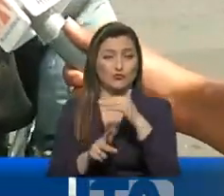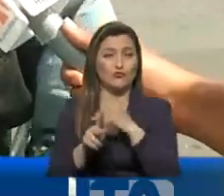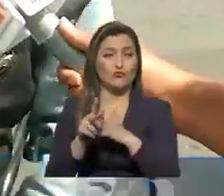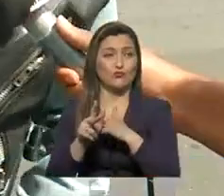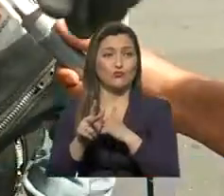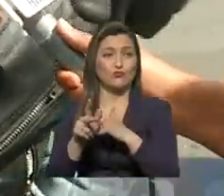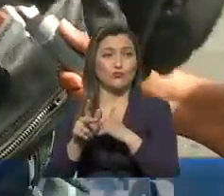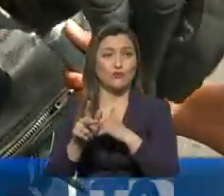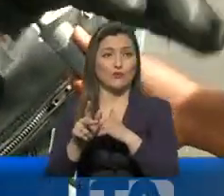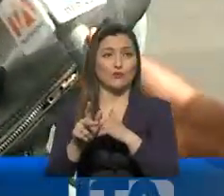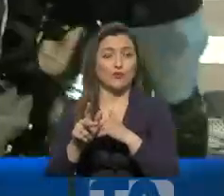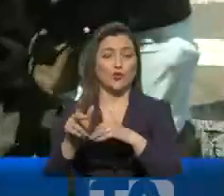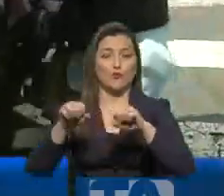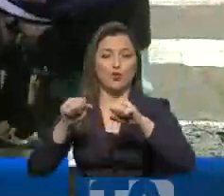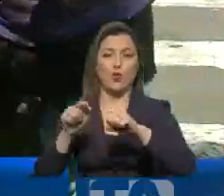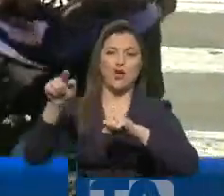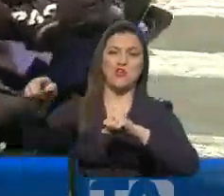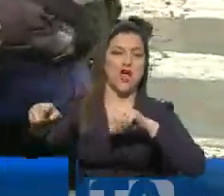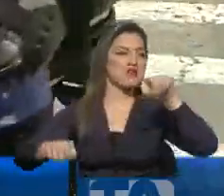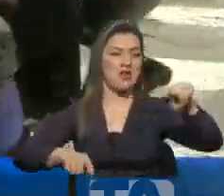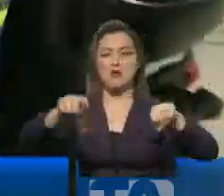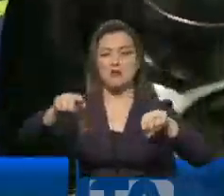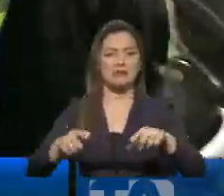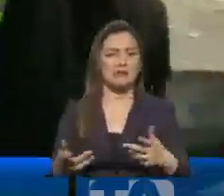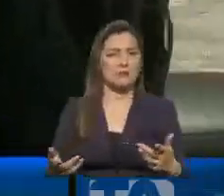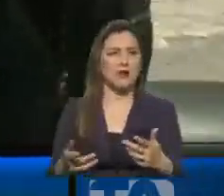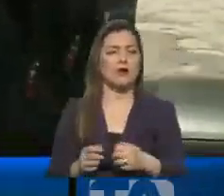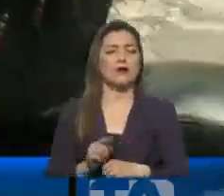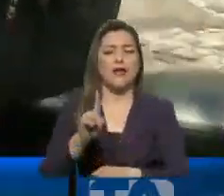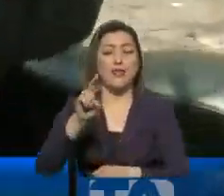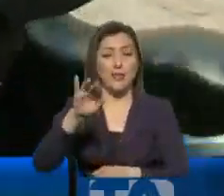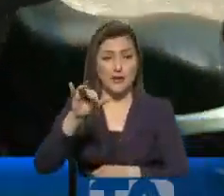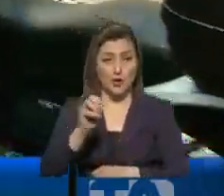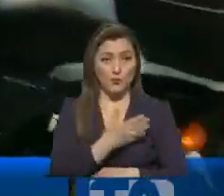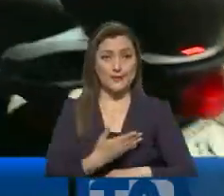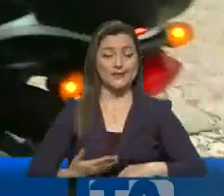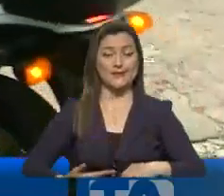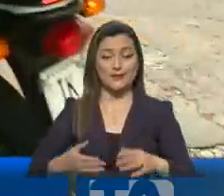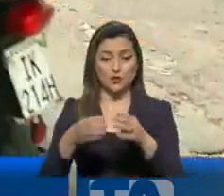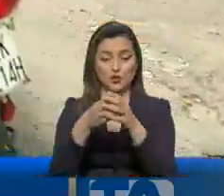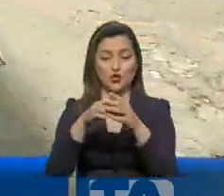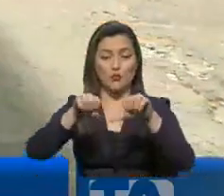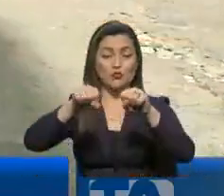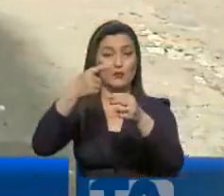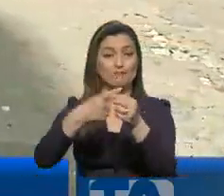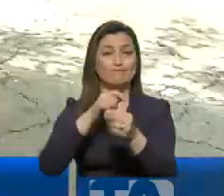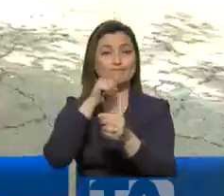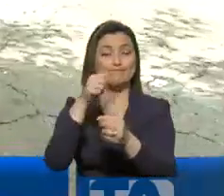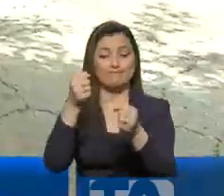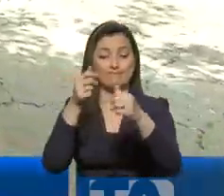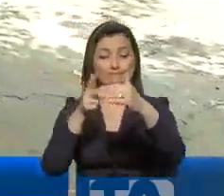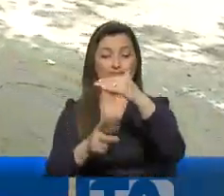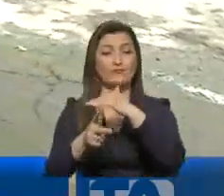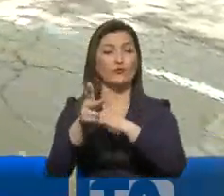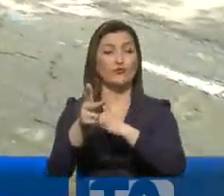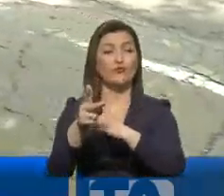no, allá va la moto, no, allá va la moto. Según Darío Paladines, presidente de la Asociación de Motociclistas de Quito, ante la falta de estacionamientos para